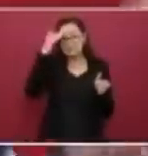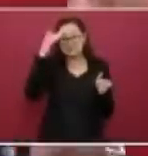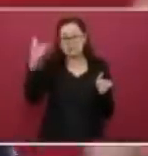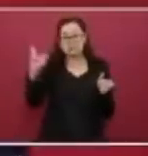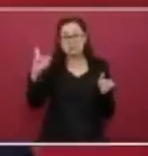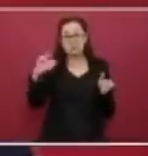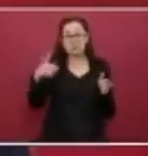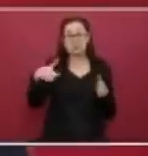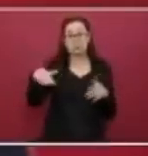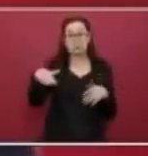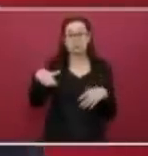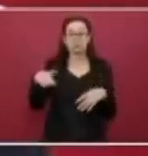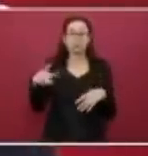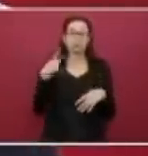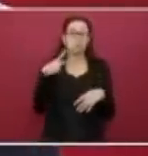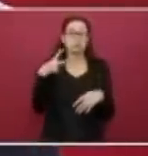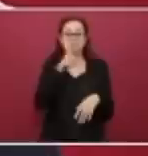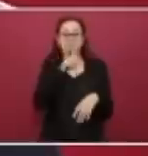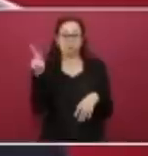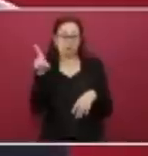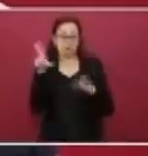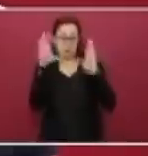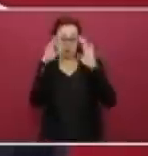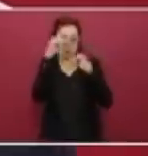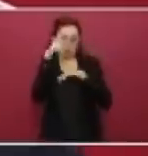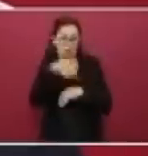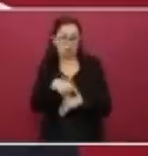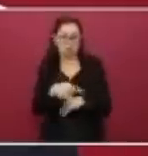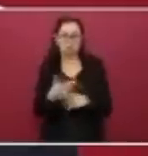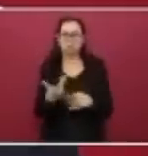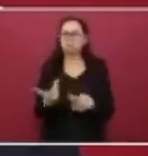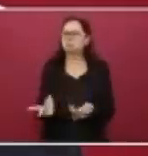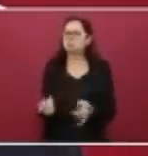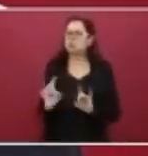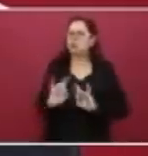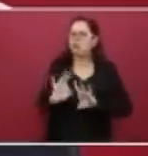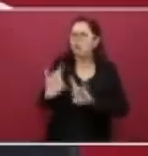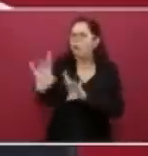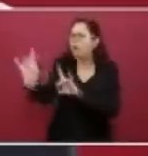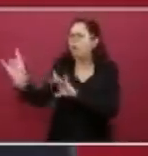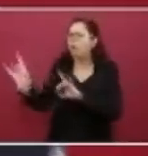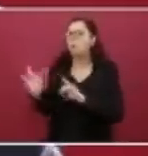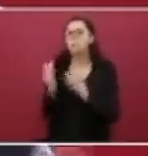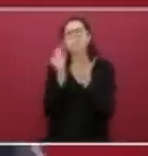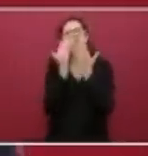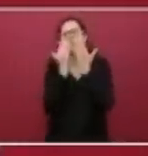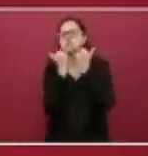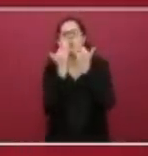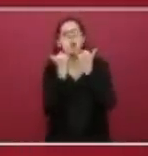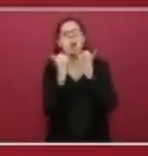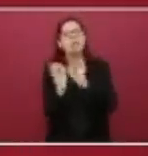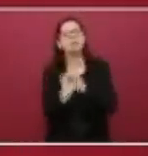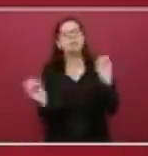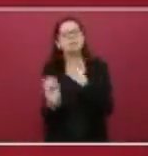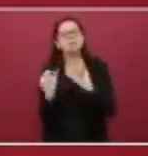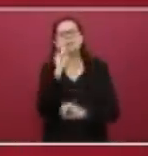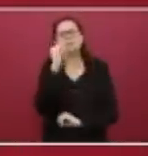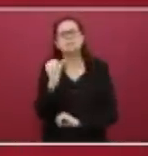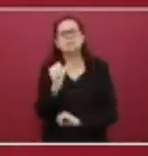conservadores no habían estas cosas ahora llegamos nosotros